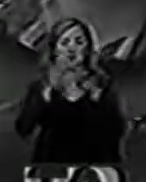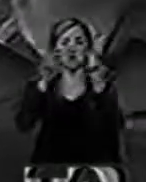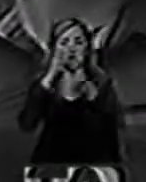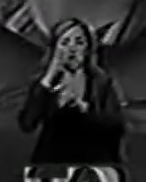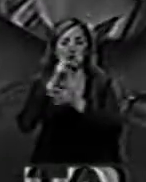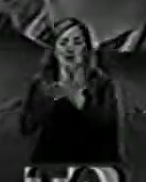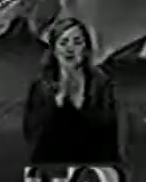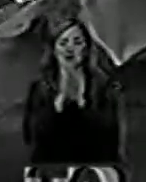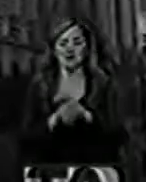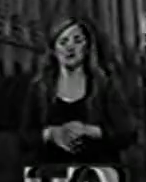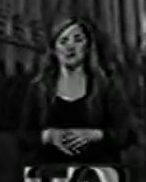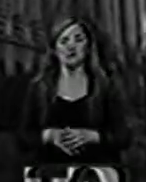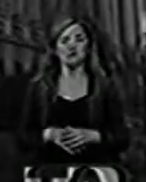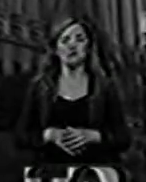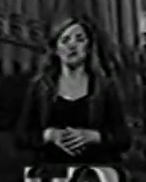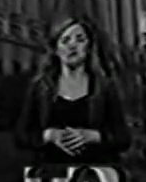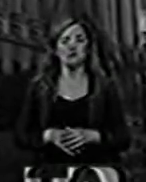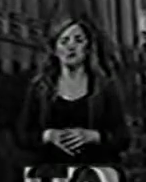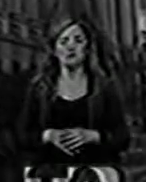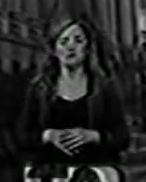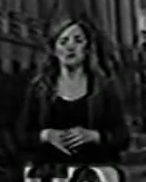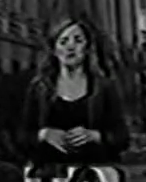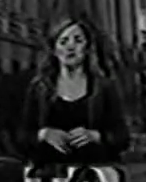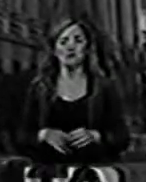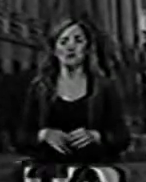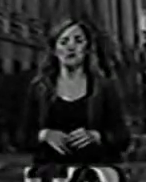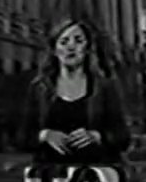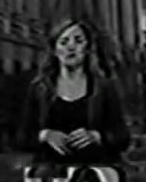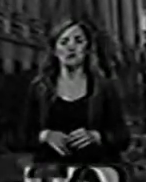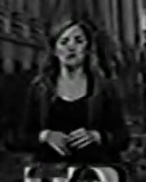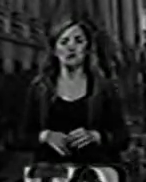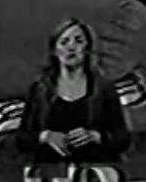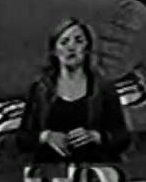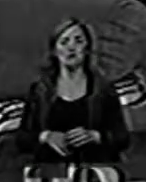sobre este tema carlos acotó 24 horas